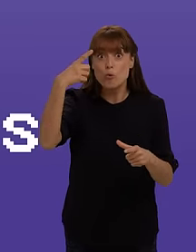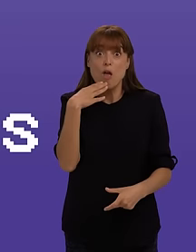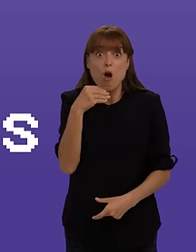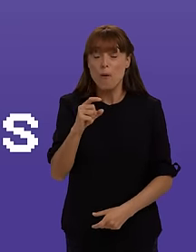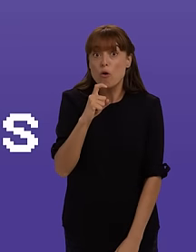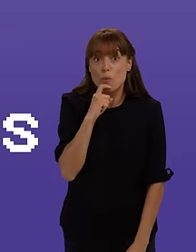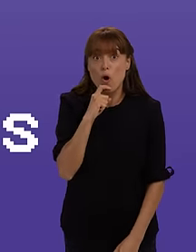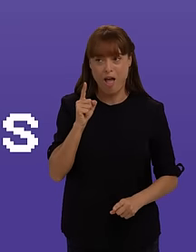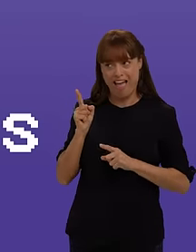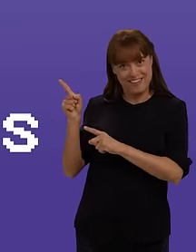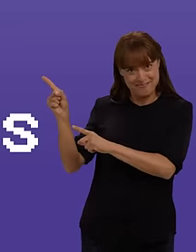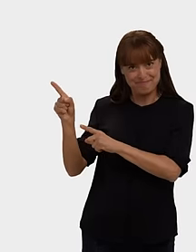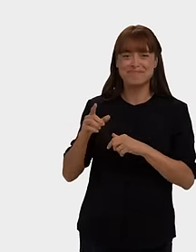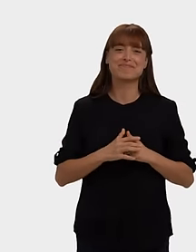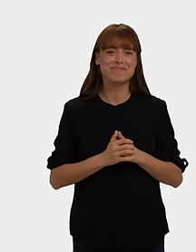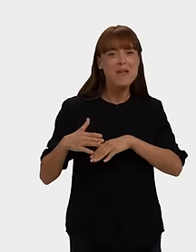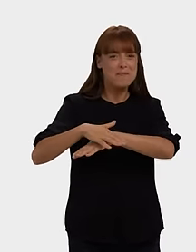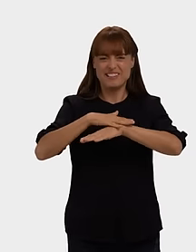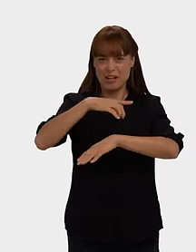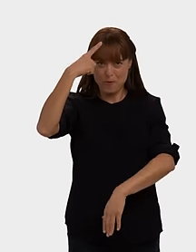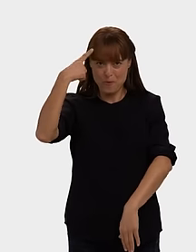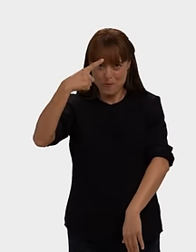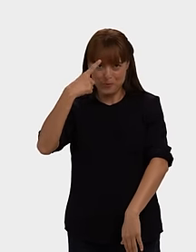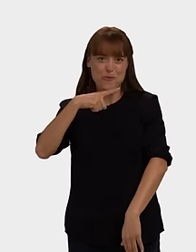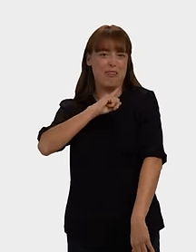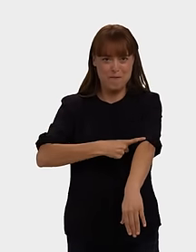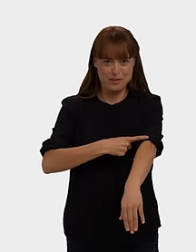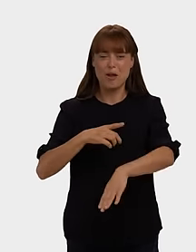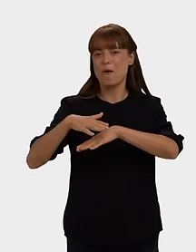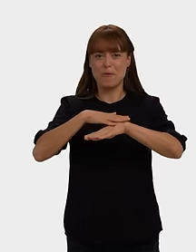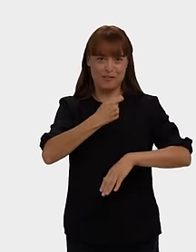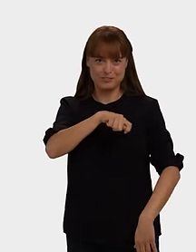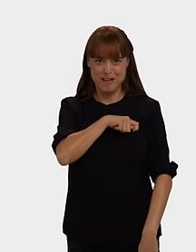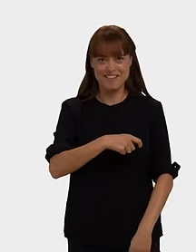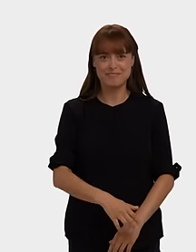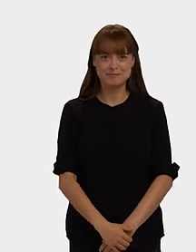bonoculturajoven.gob.es. Ministerio de Cultura y Deporte. Gobierno de España.